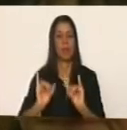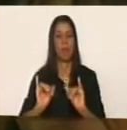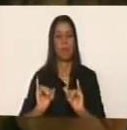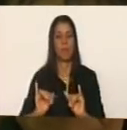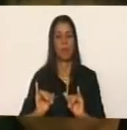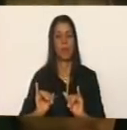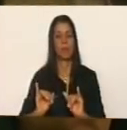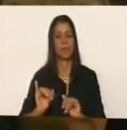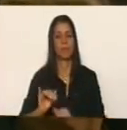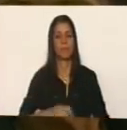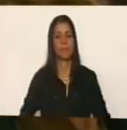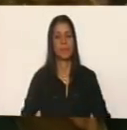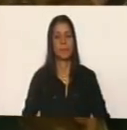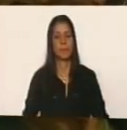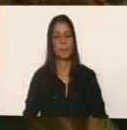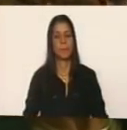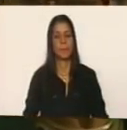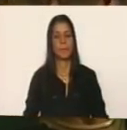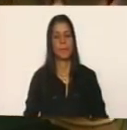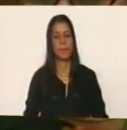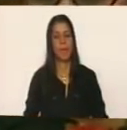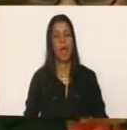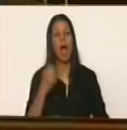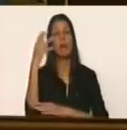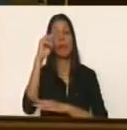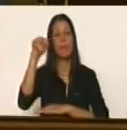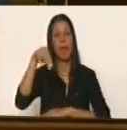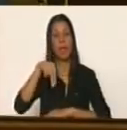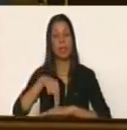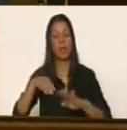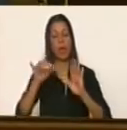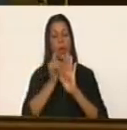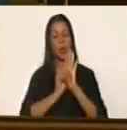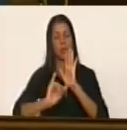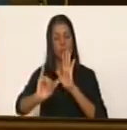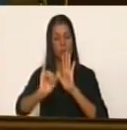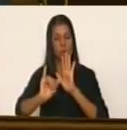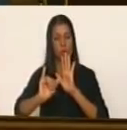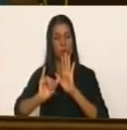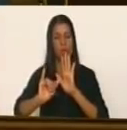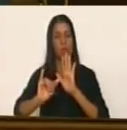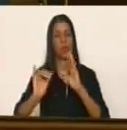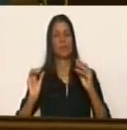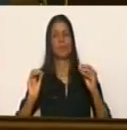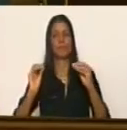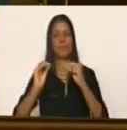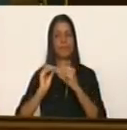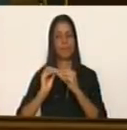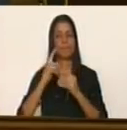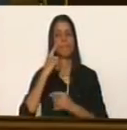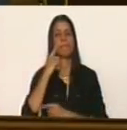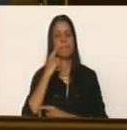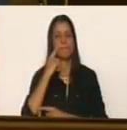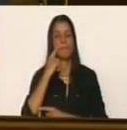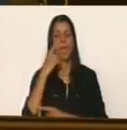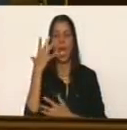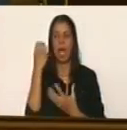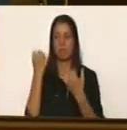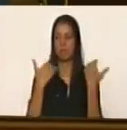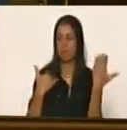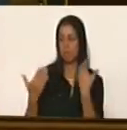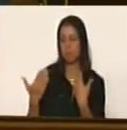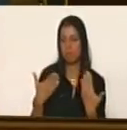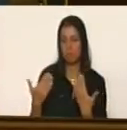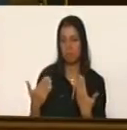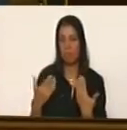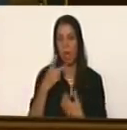considerando que la Asamblea Nacional Constituyente acoge el espíritu de entendimiento de los